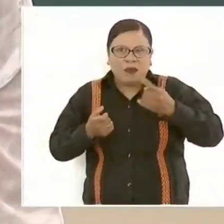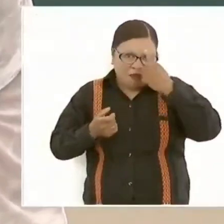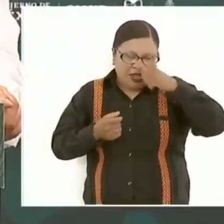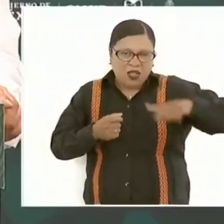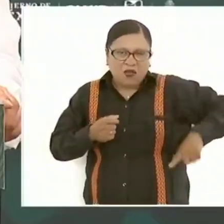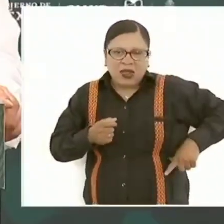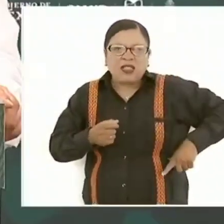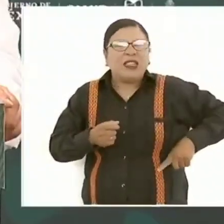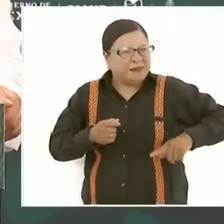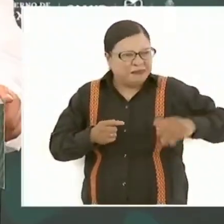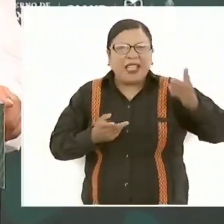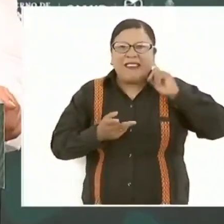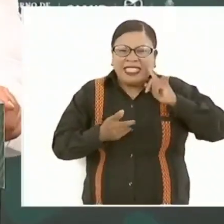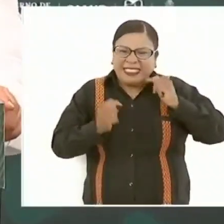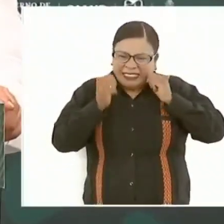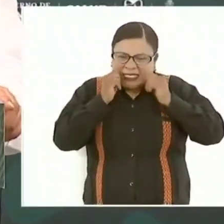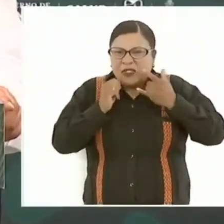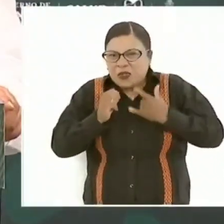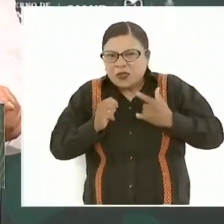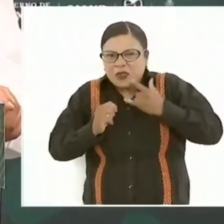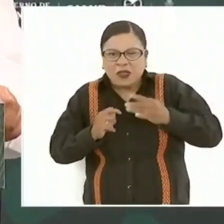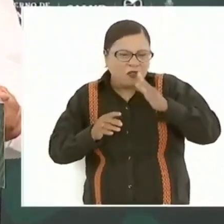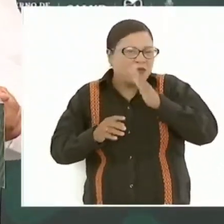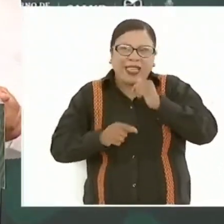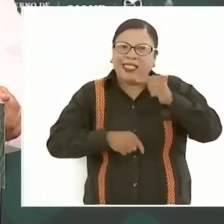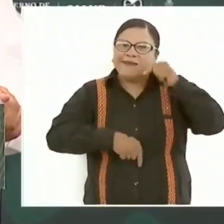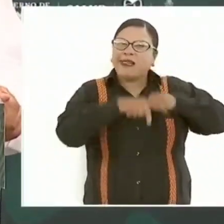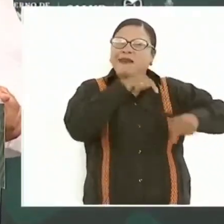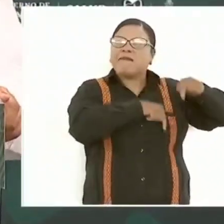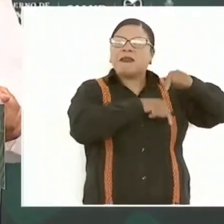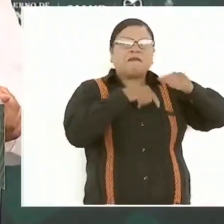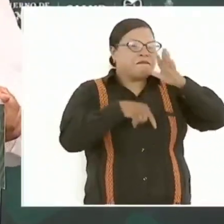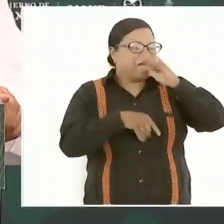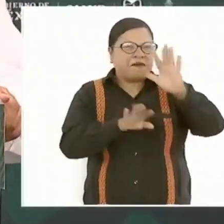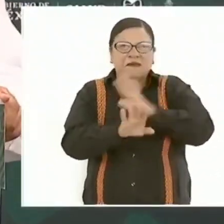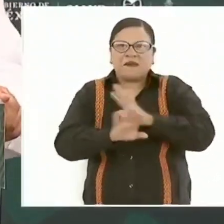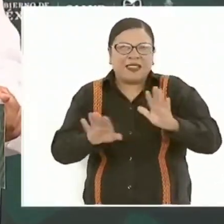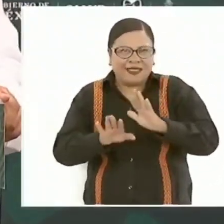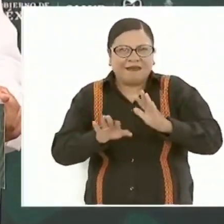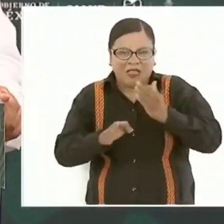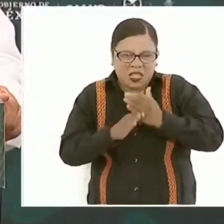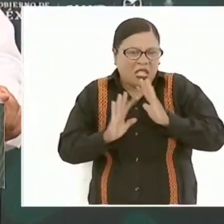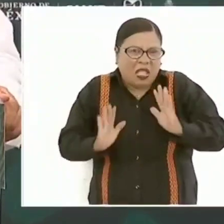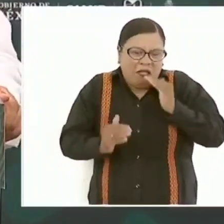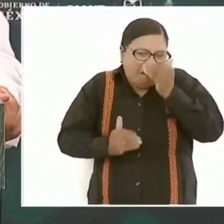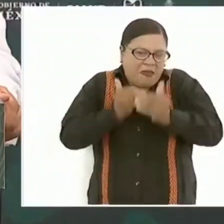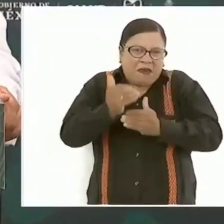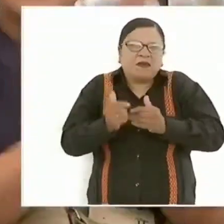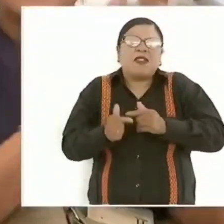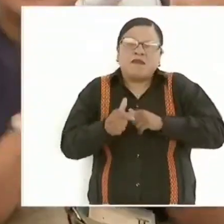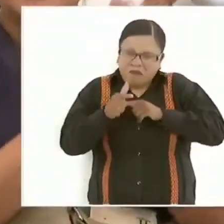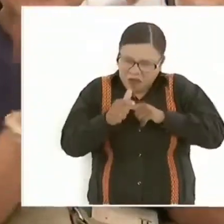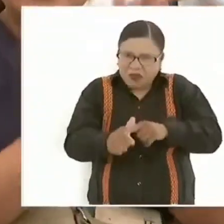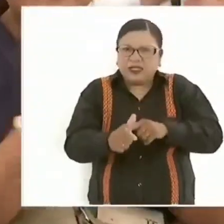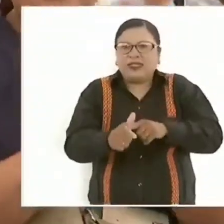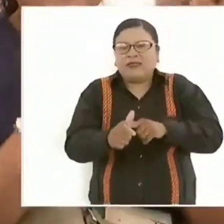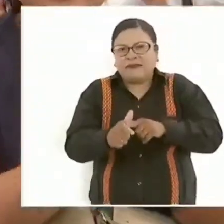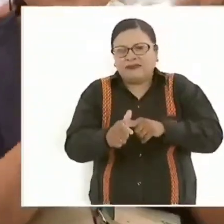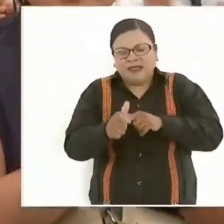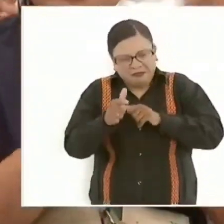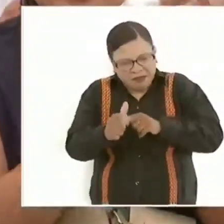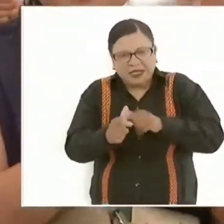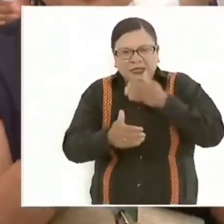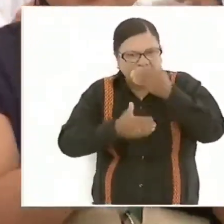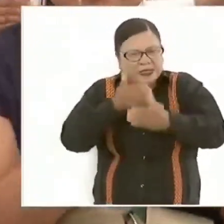que les cueste trabajo darle marcha atrás a todo lo que se avanzó. Entonces vamos a dejar muy